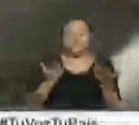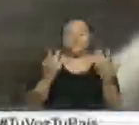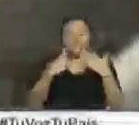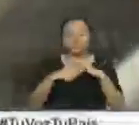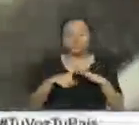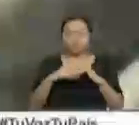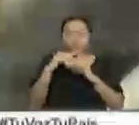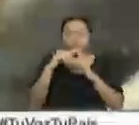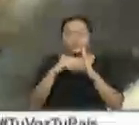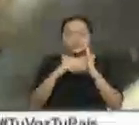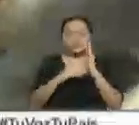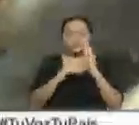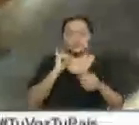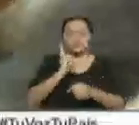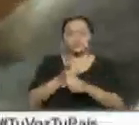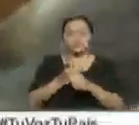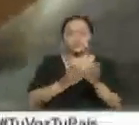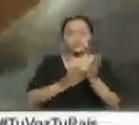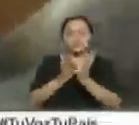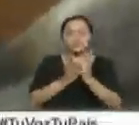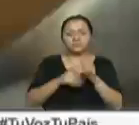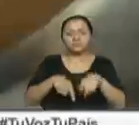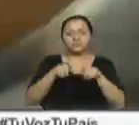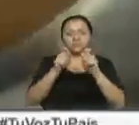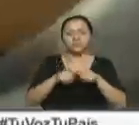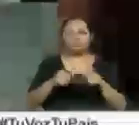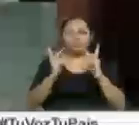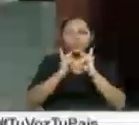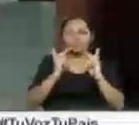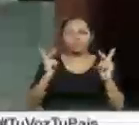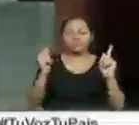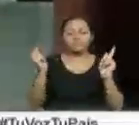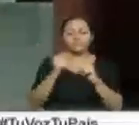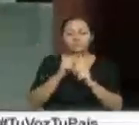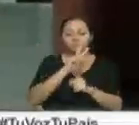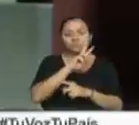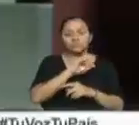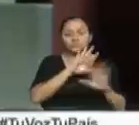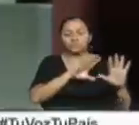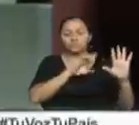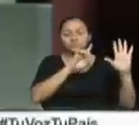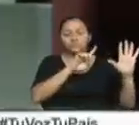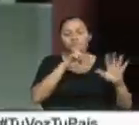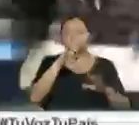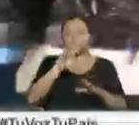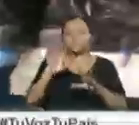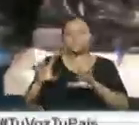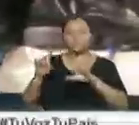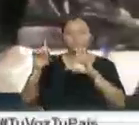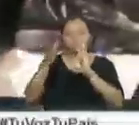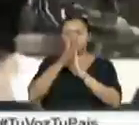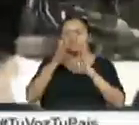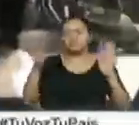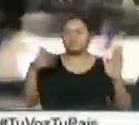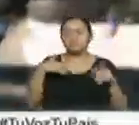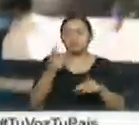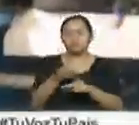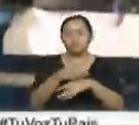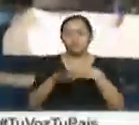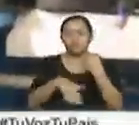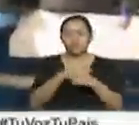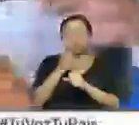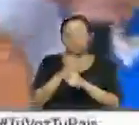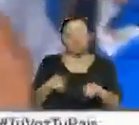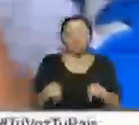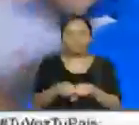Inclusivos, dispuesta por el Servicio Nacional de Contratación Pública, entre 2016 y 2017, los productores de calzado